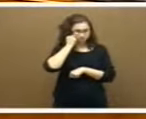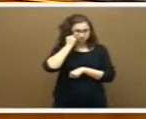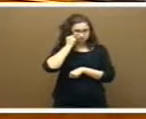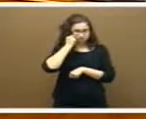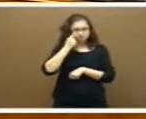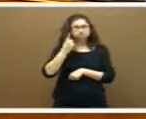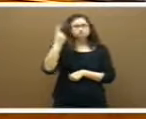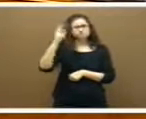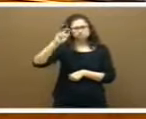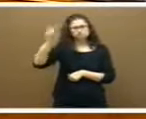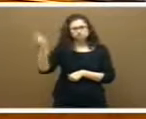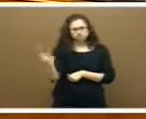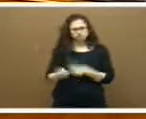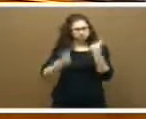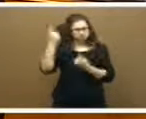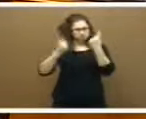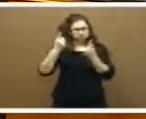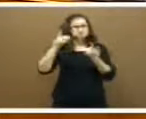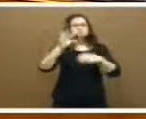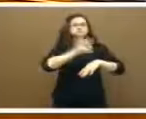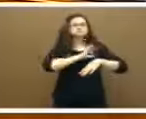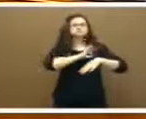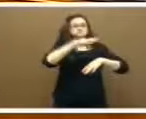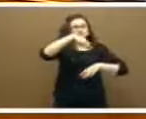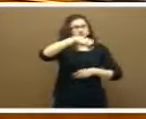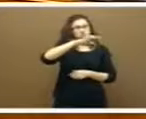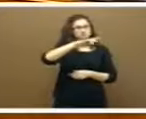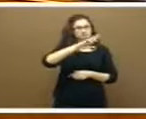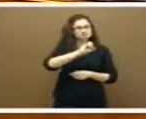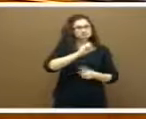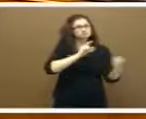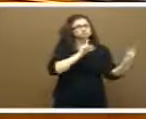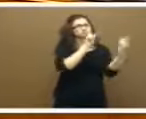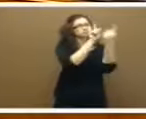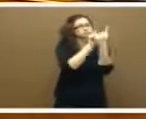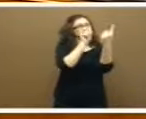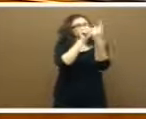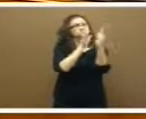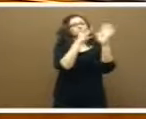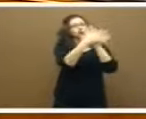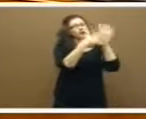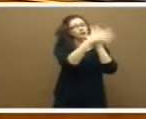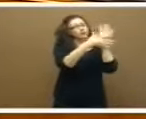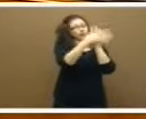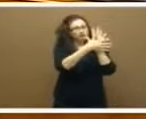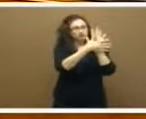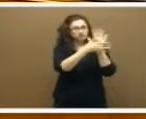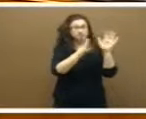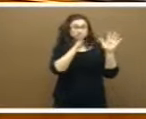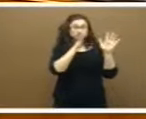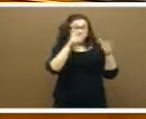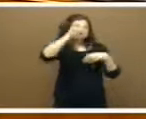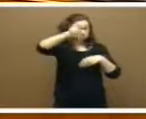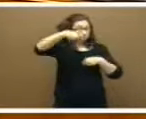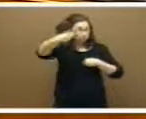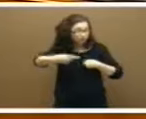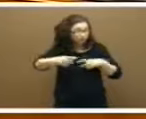diversas conversaciones con el ministro Montoro para ir limando las asperezas que aparecían en las